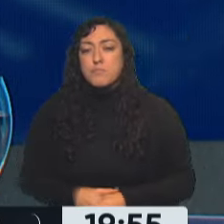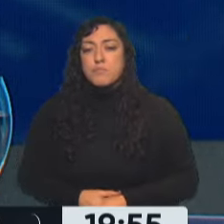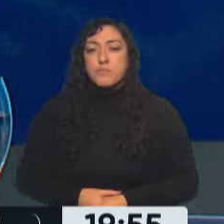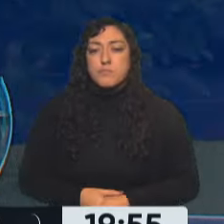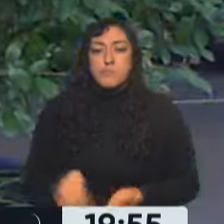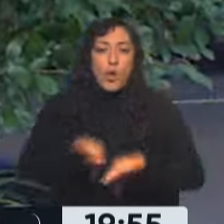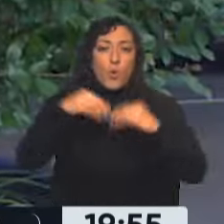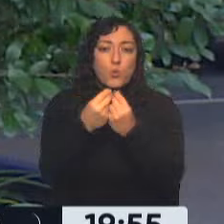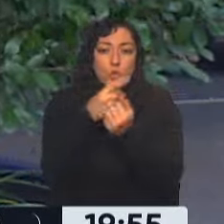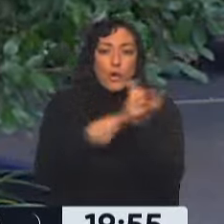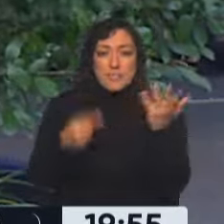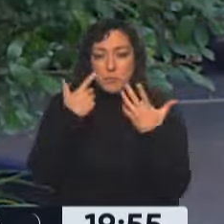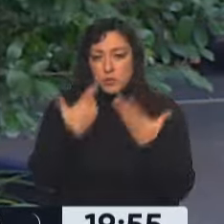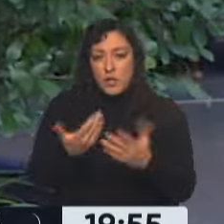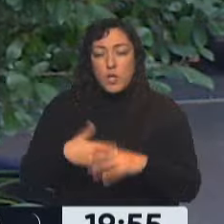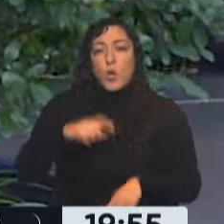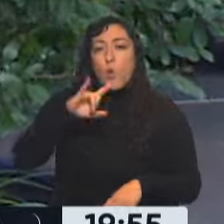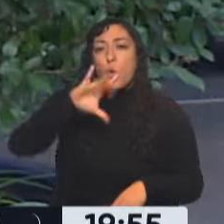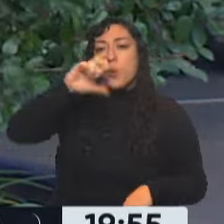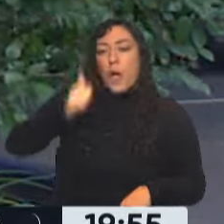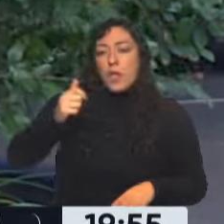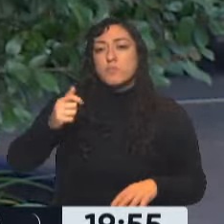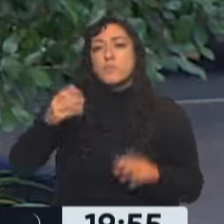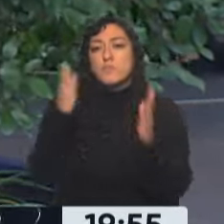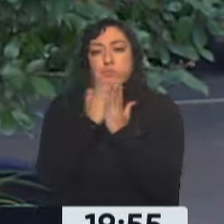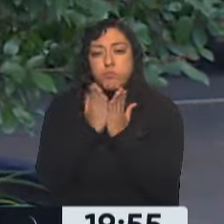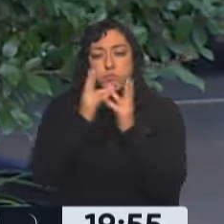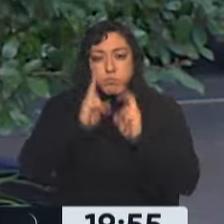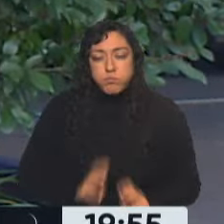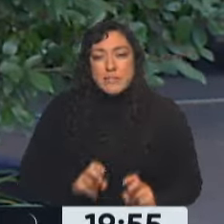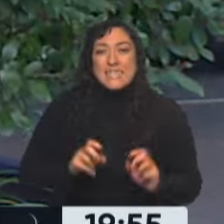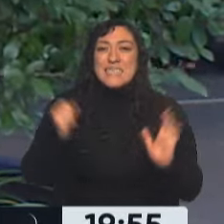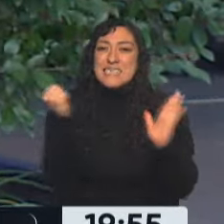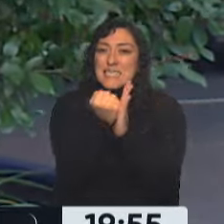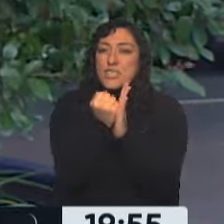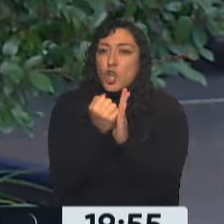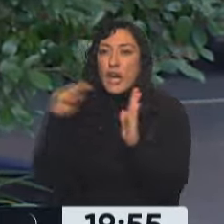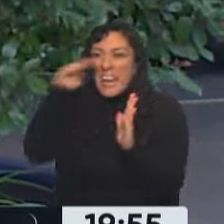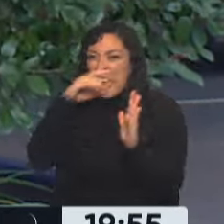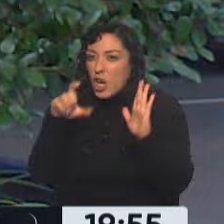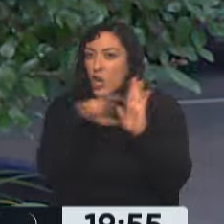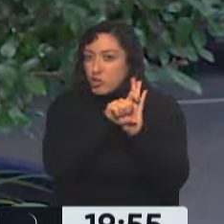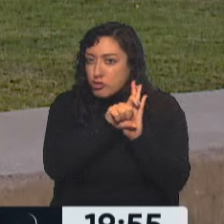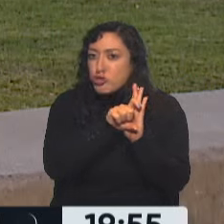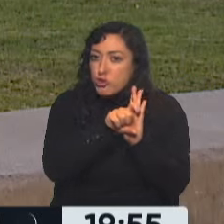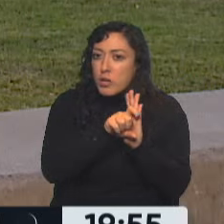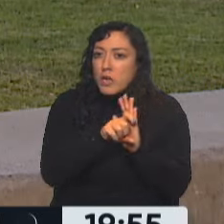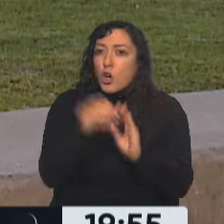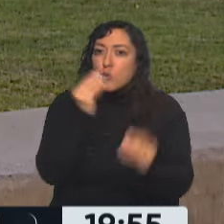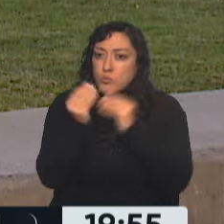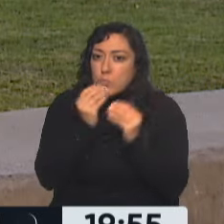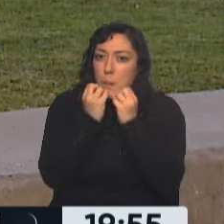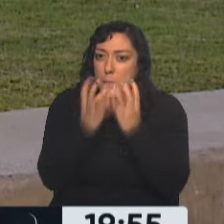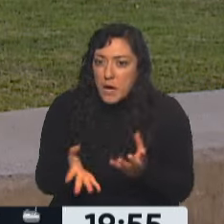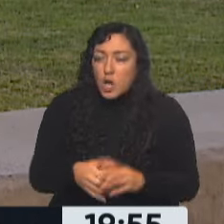conclusiones. Un estudio de la UCA reveló en qué medida los sellos negros mejoraron los alimentos y cuánto cambió el consumo de la gente. A